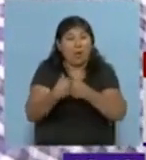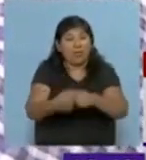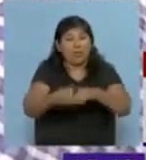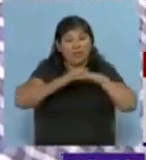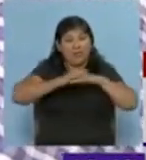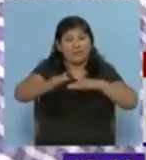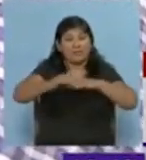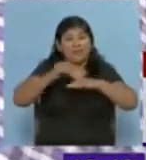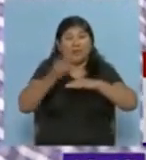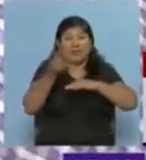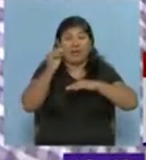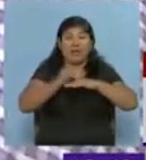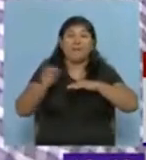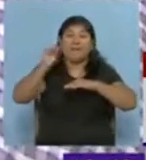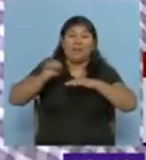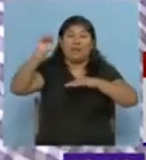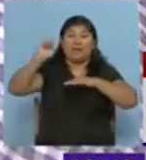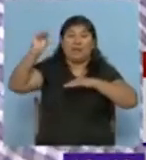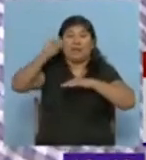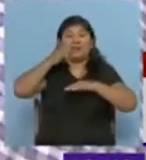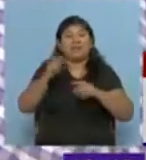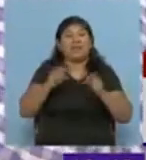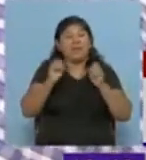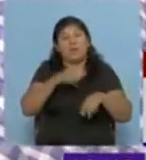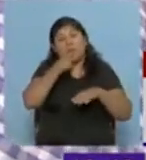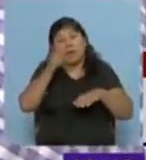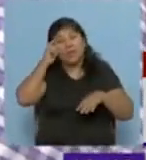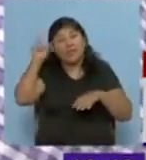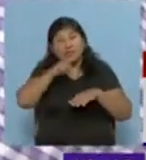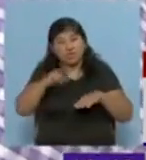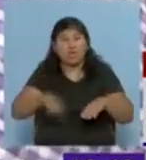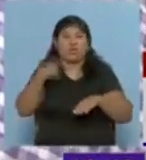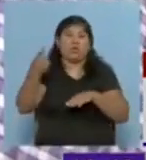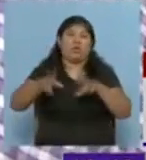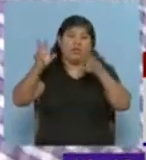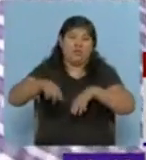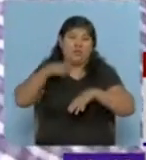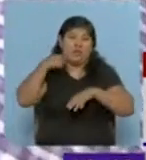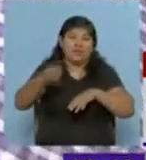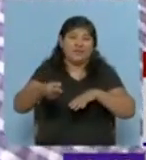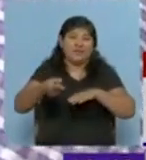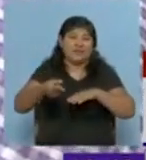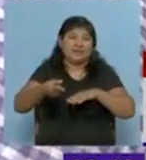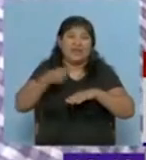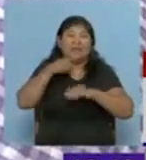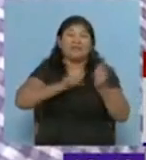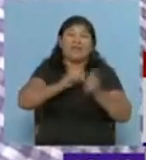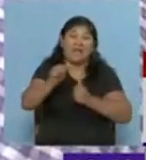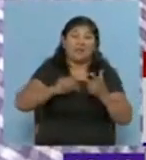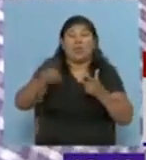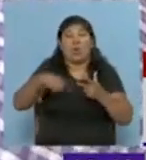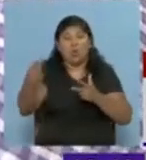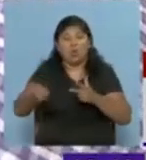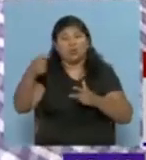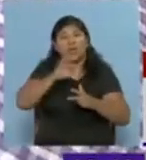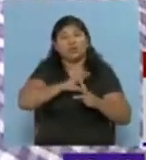estas medidas que ya se han anunciado, con el tema del 10%, con el tema del impacto del título, con el tema